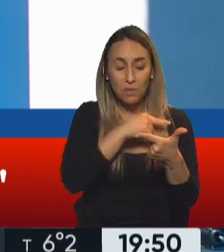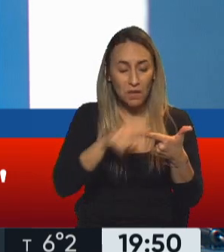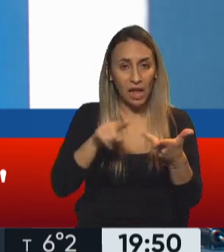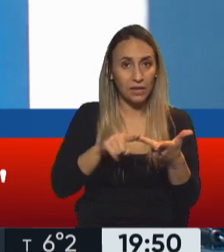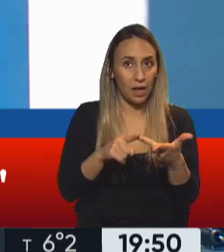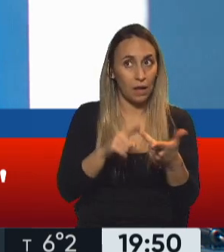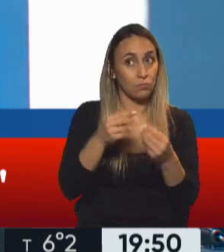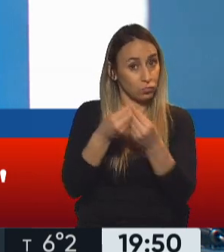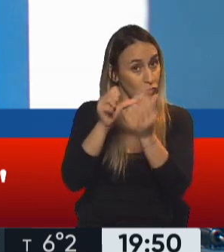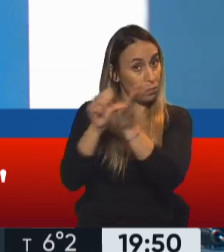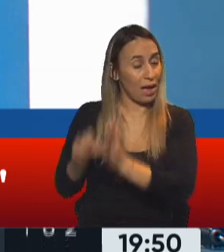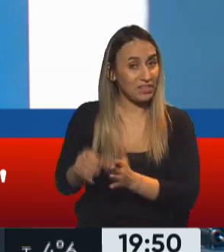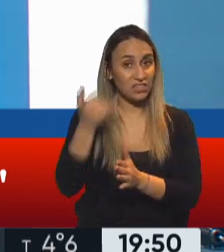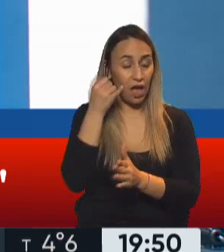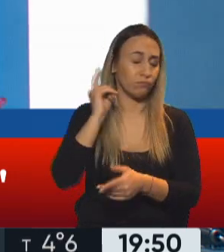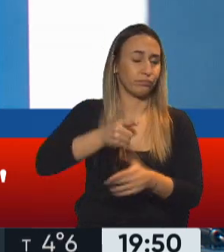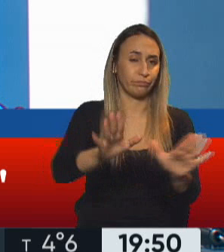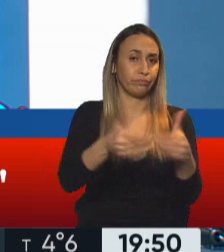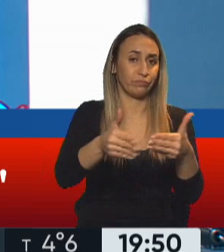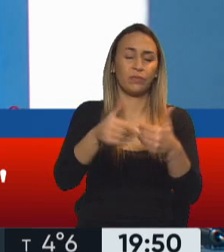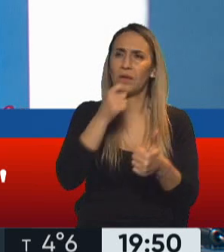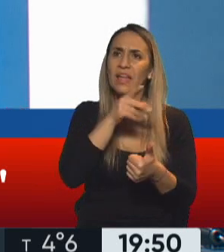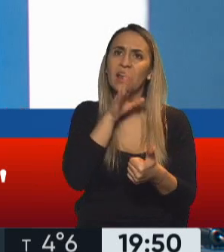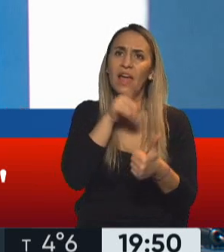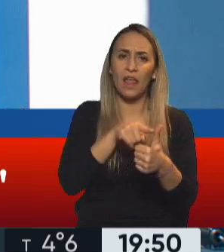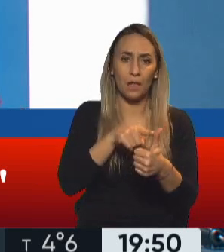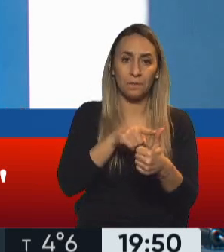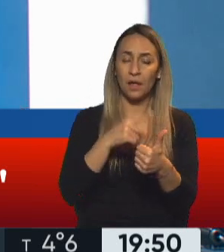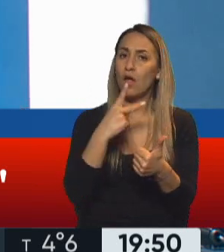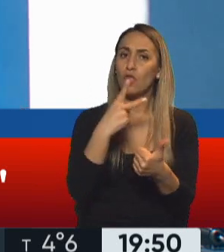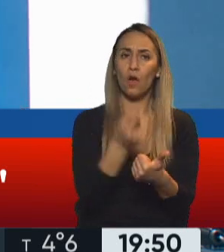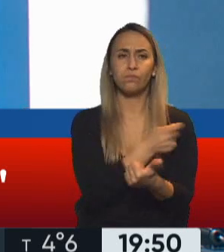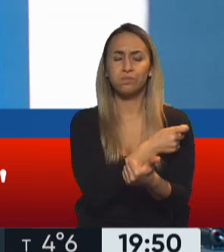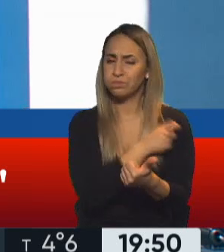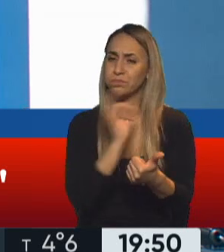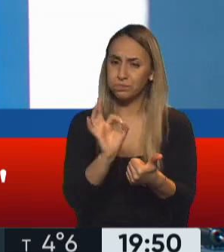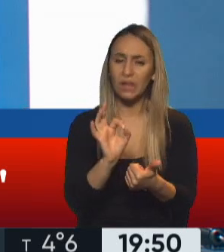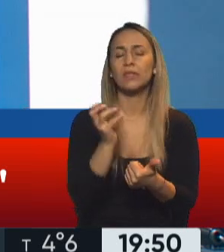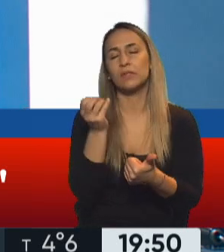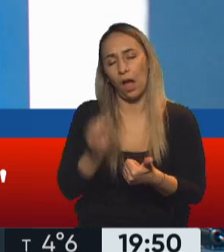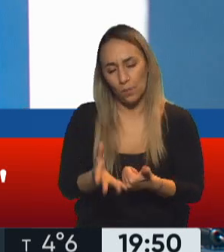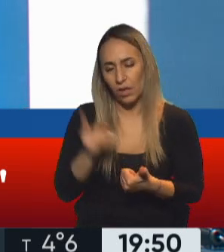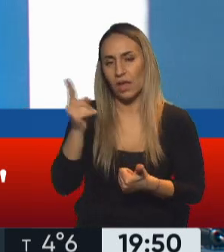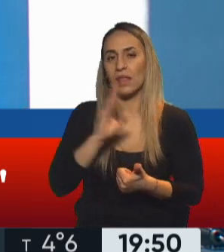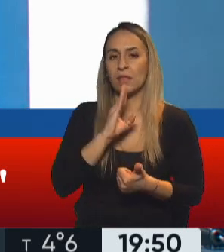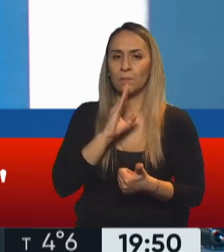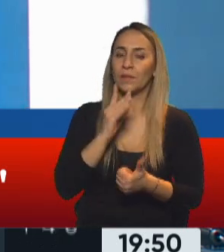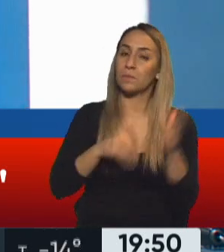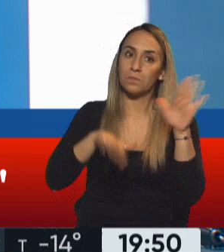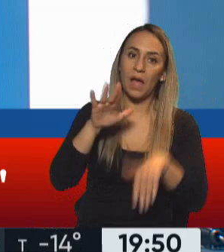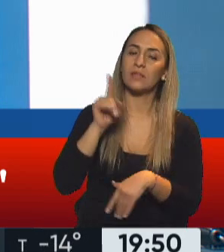retrocedido, y Israel tiene doble vacuna, está bien, es predominantemente Pfizer la que